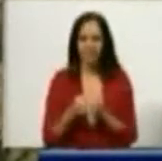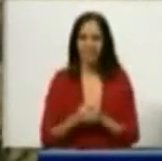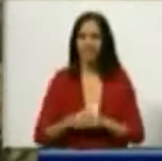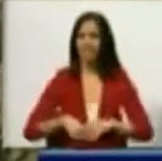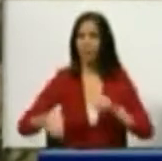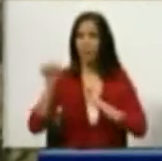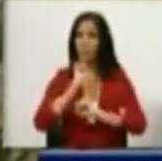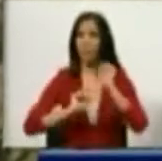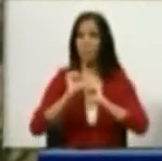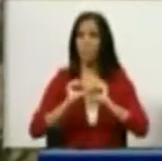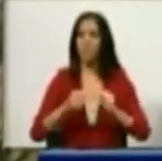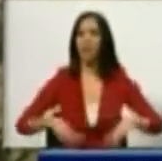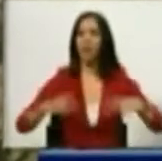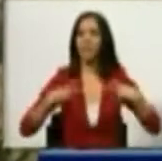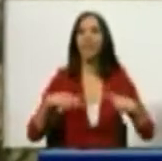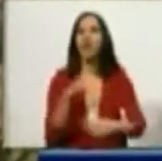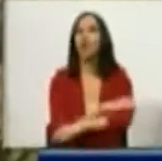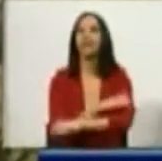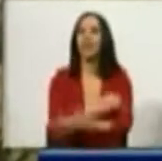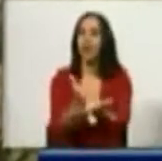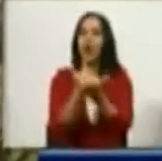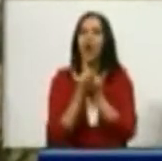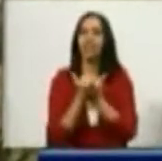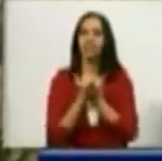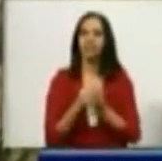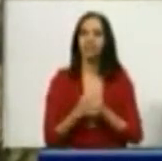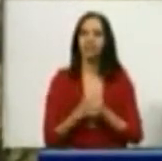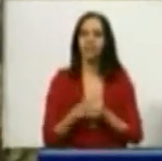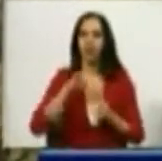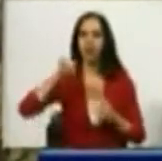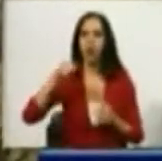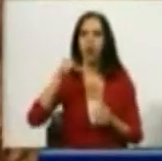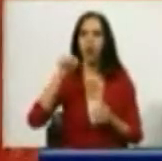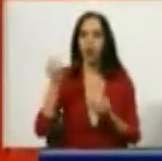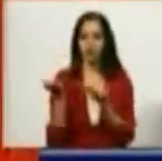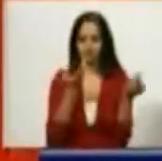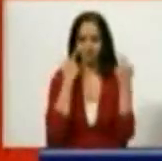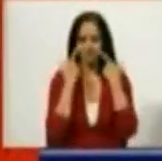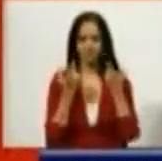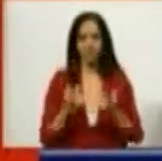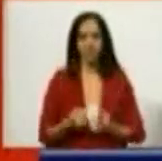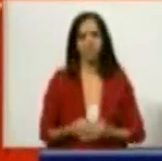la vida y los escuálidos que nos ayudan Julio Julio León Heredia Mándalo